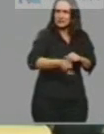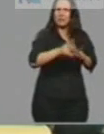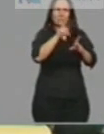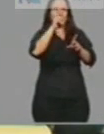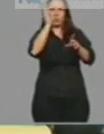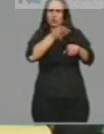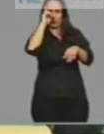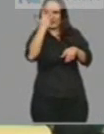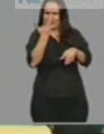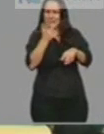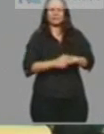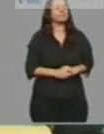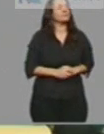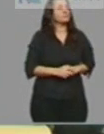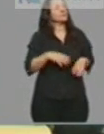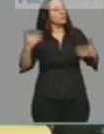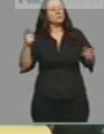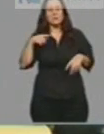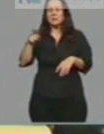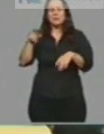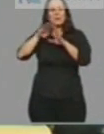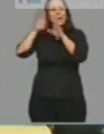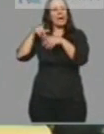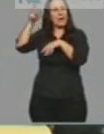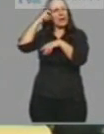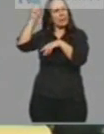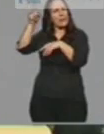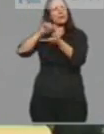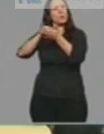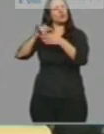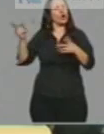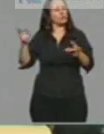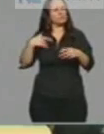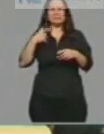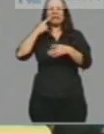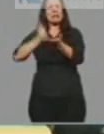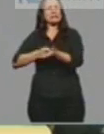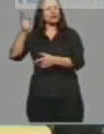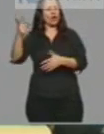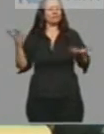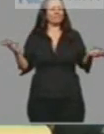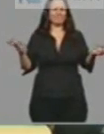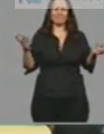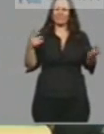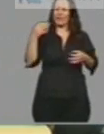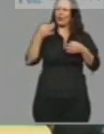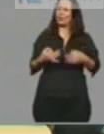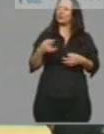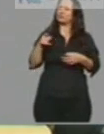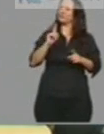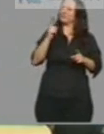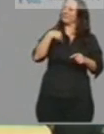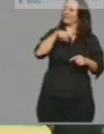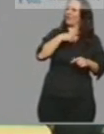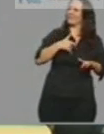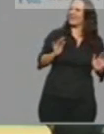la Cámara de Apelaciones de Nueva York creo que es un poco injusto con la Argentina. Toma un argumento del Financial Times y